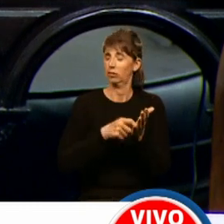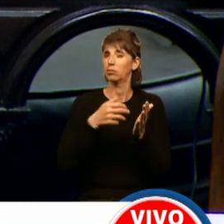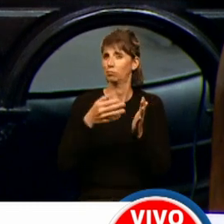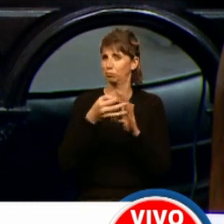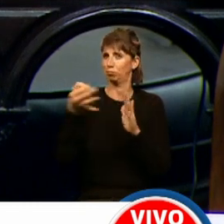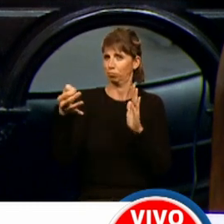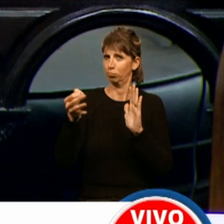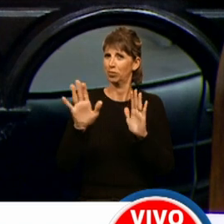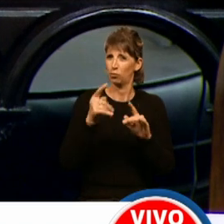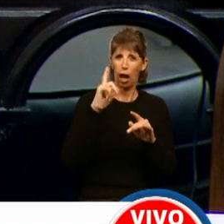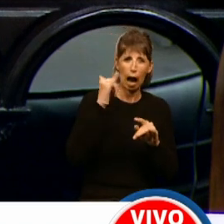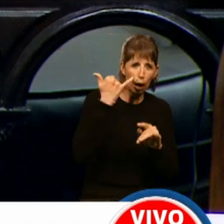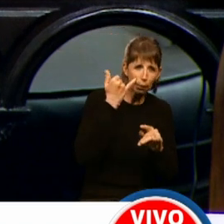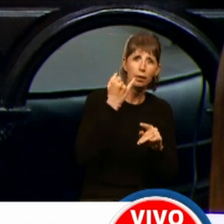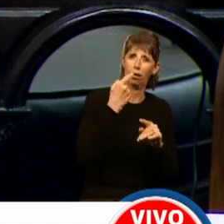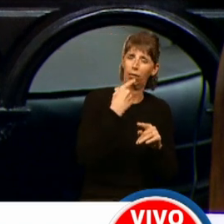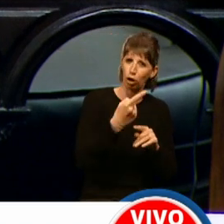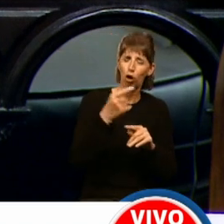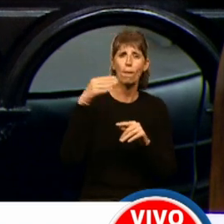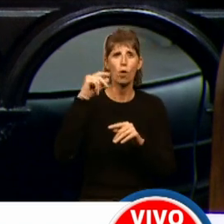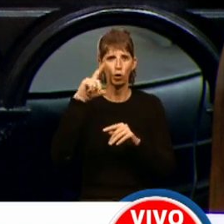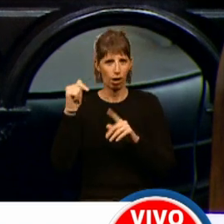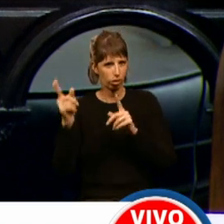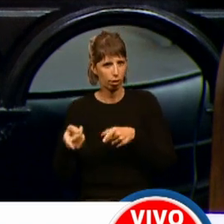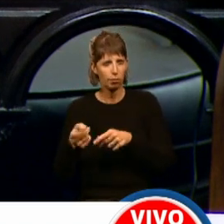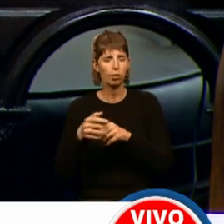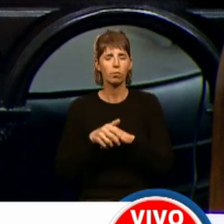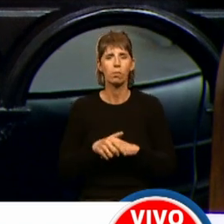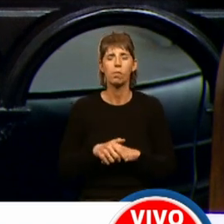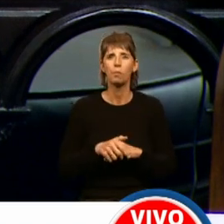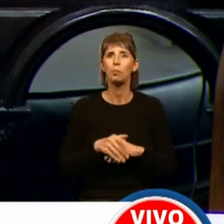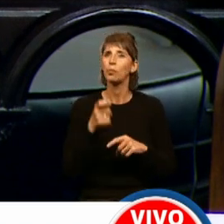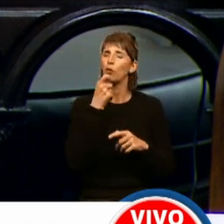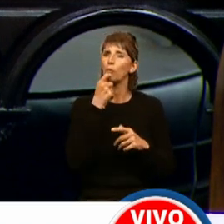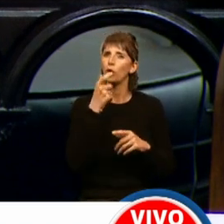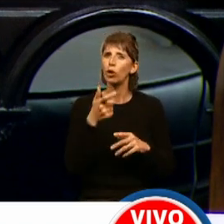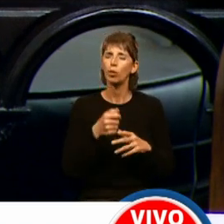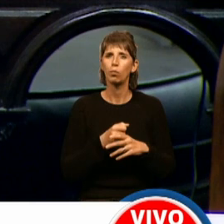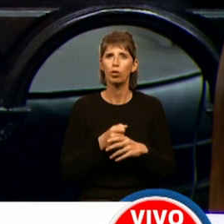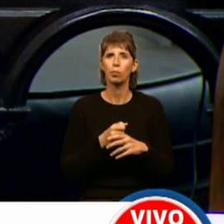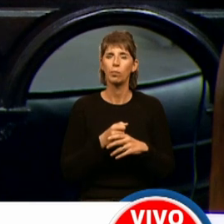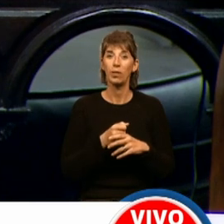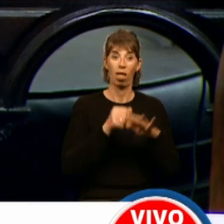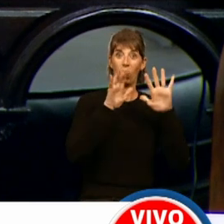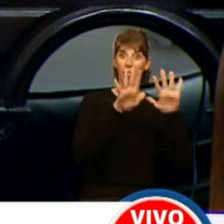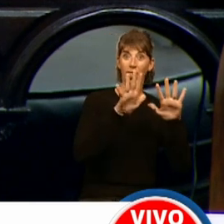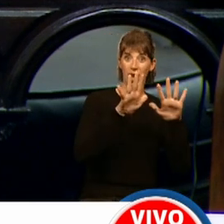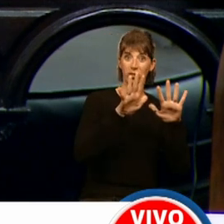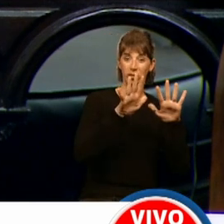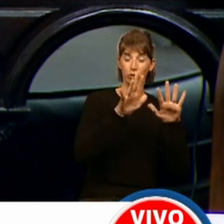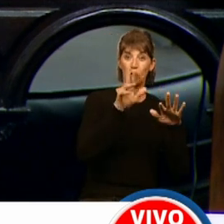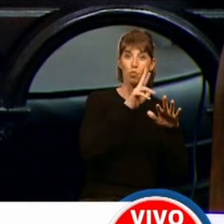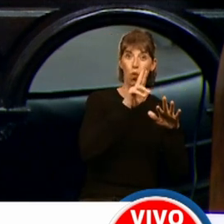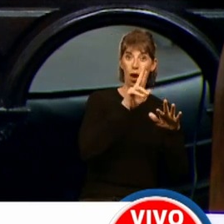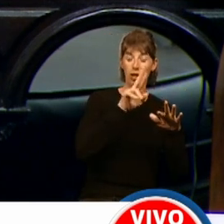también mónica por ejemplo seis de cada diez mujeres